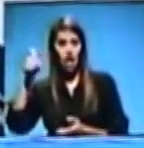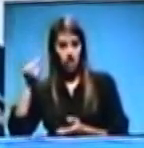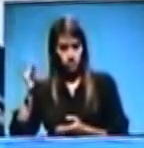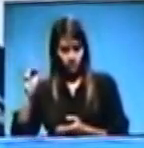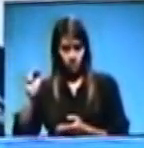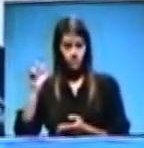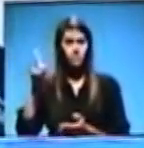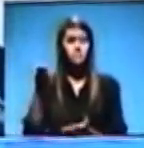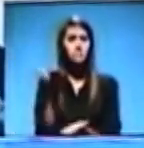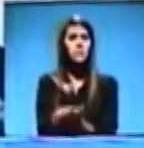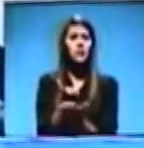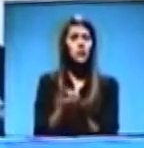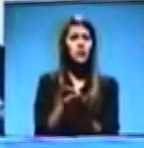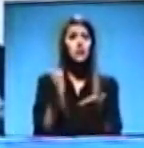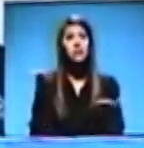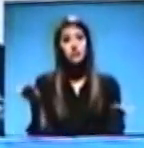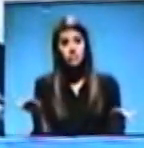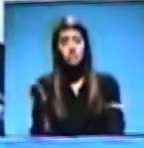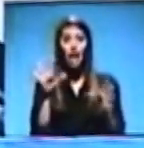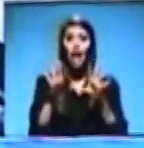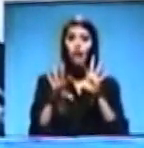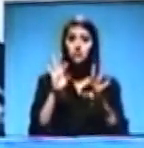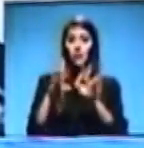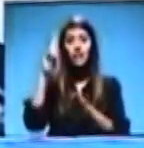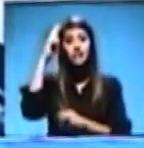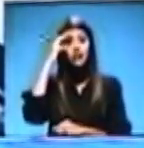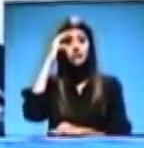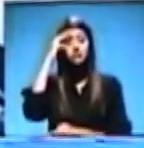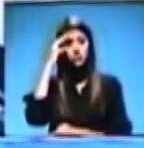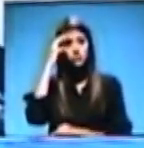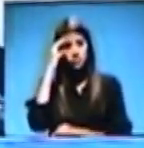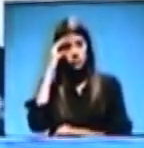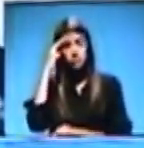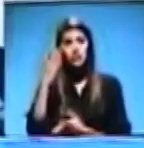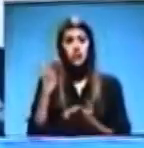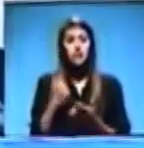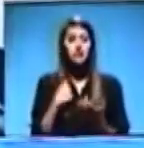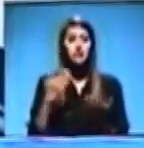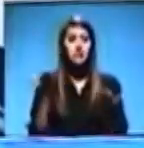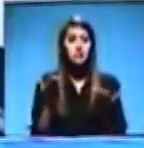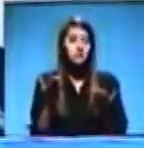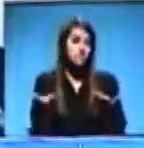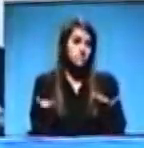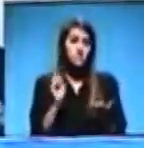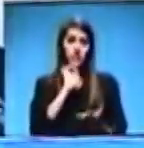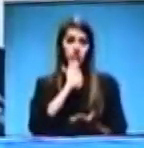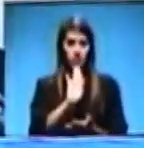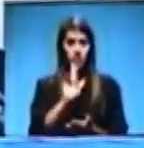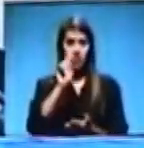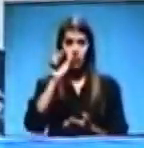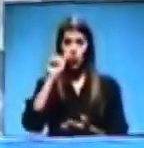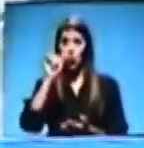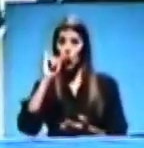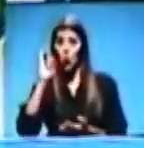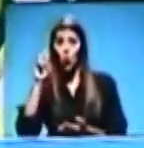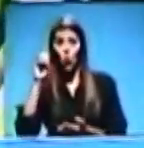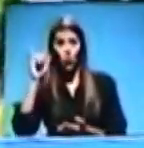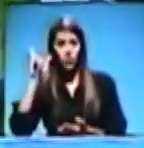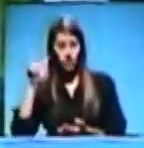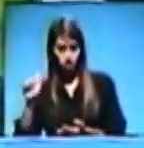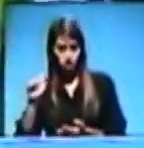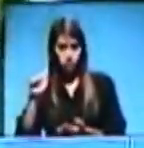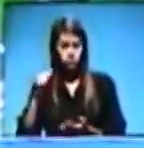plantea de que una de las razones por la cual la roya ha atacado tan